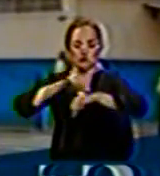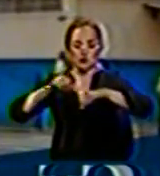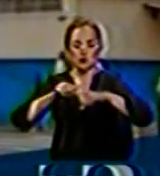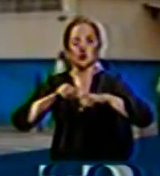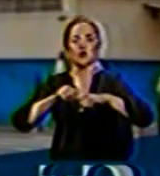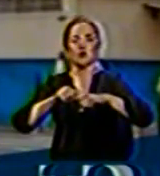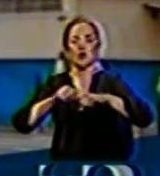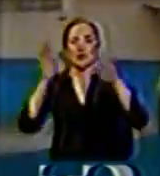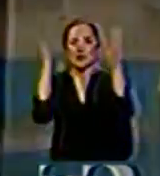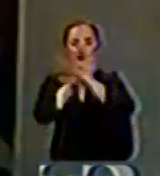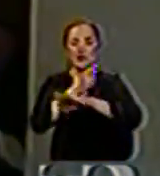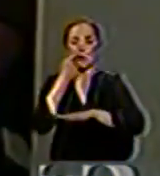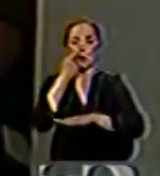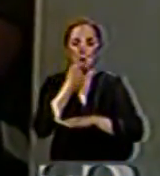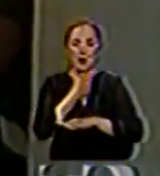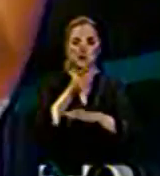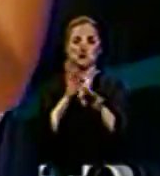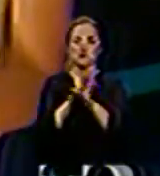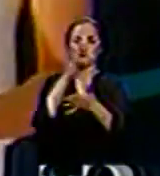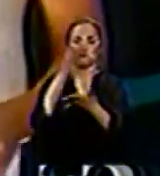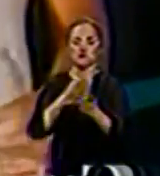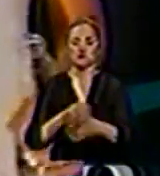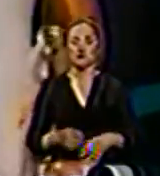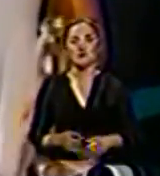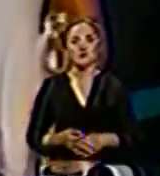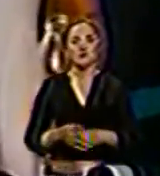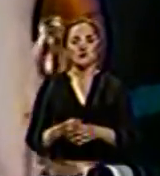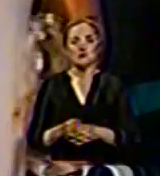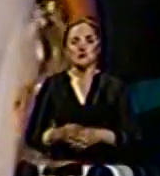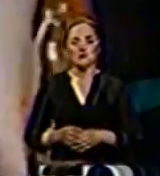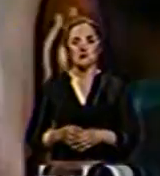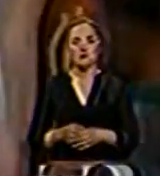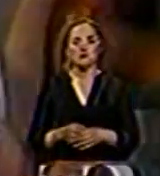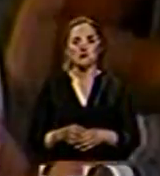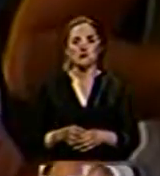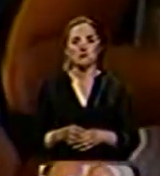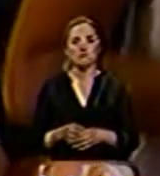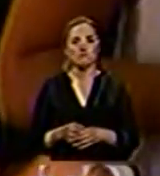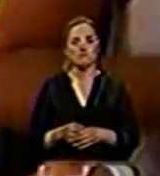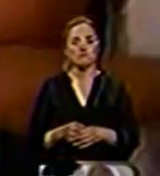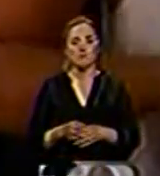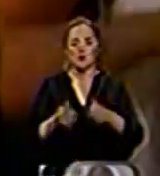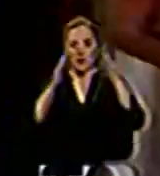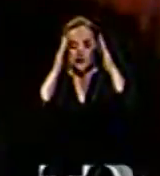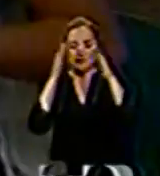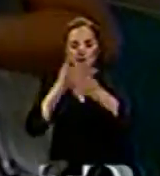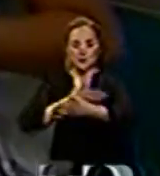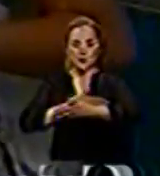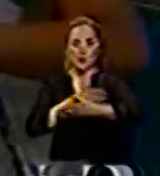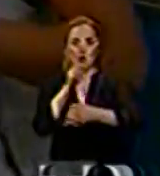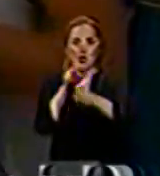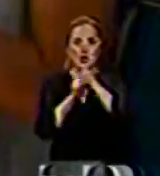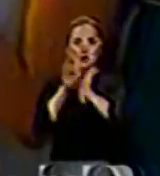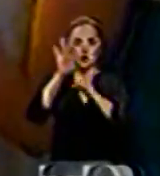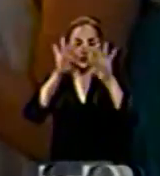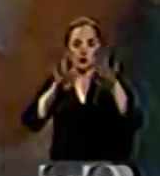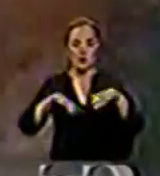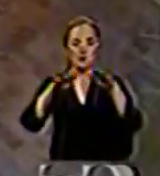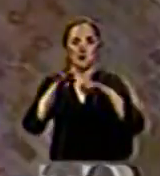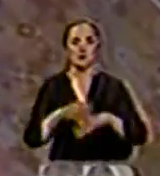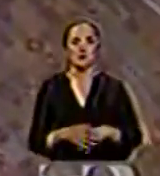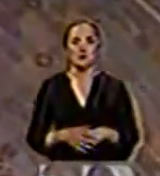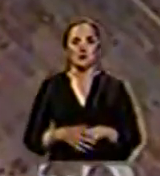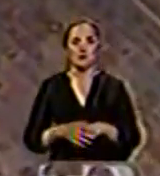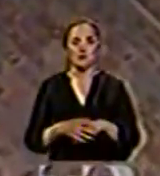con malformaciones, no funcionará más. De enterarse de aquello, Ángel, quien hace atender allí a su pequeña Arlé de apenas 1 año y 9 meses, no